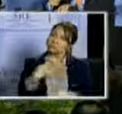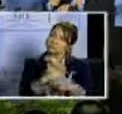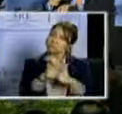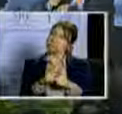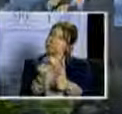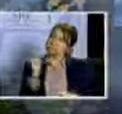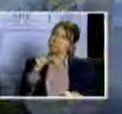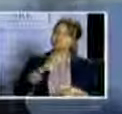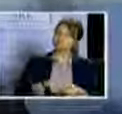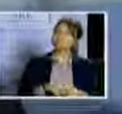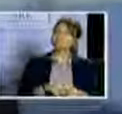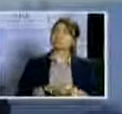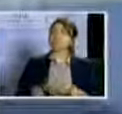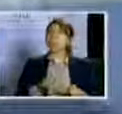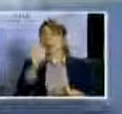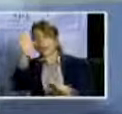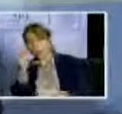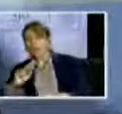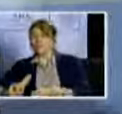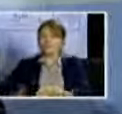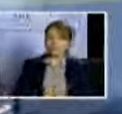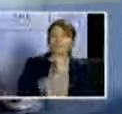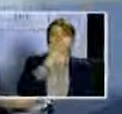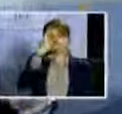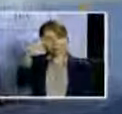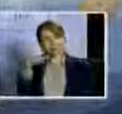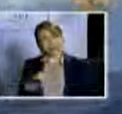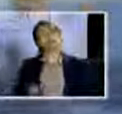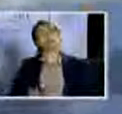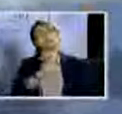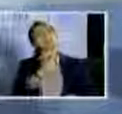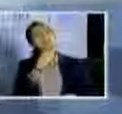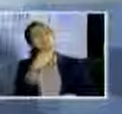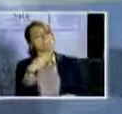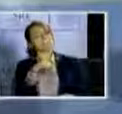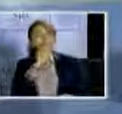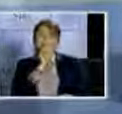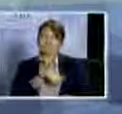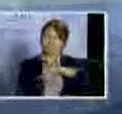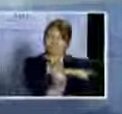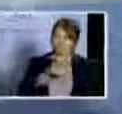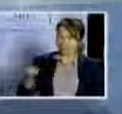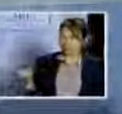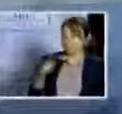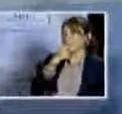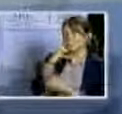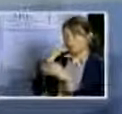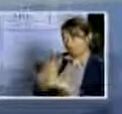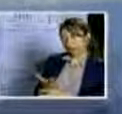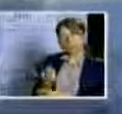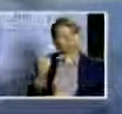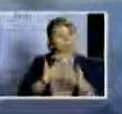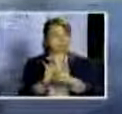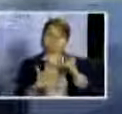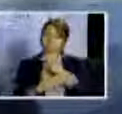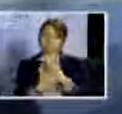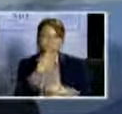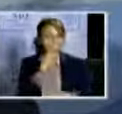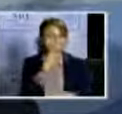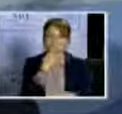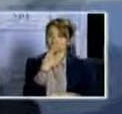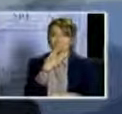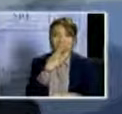argumentos de por qué no funciona. A lo mejor habría que reconsiderar esto. ¿Podemos poner micrófonos en el piso para escuchar a la gente? Revire. Uno